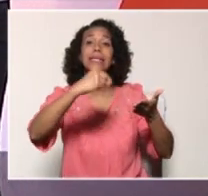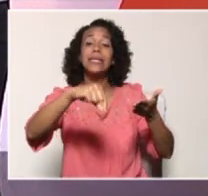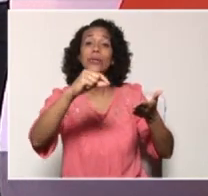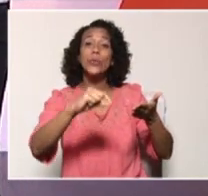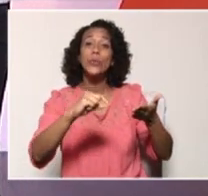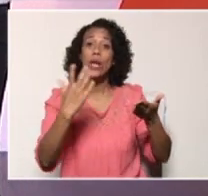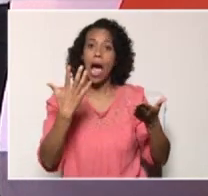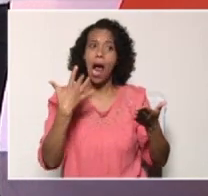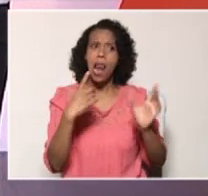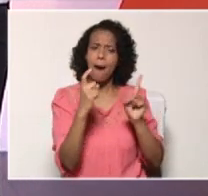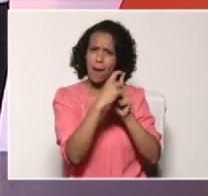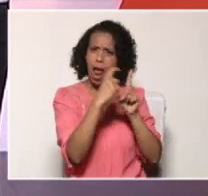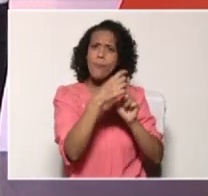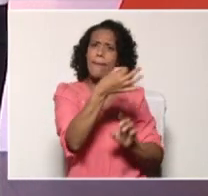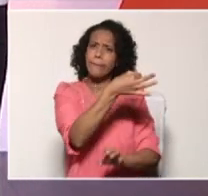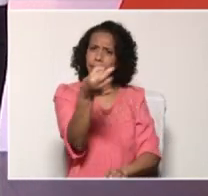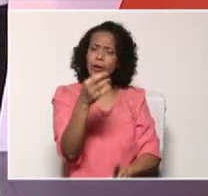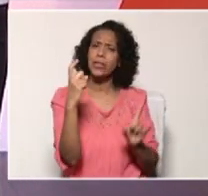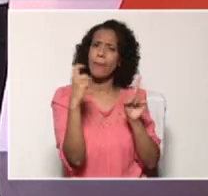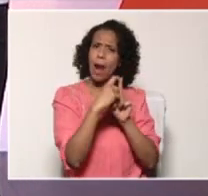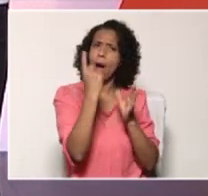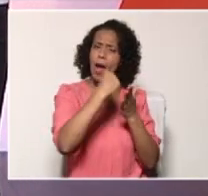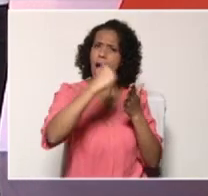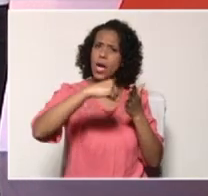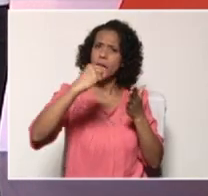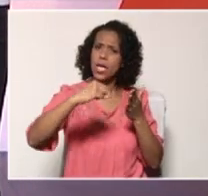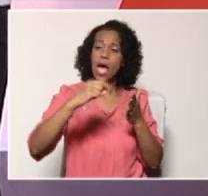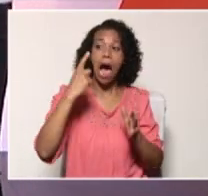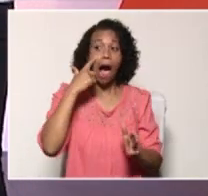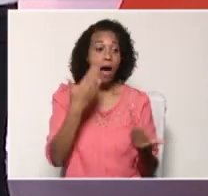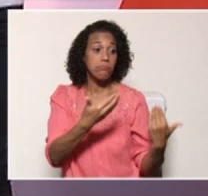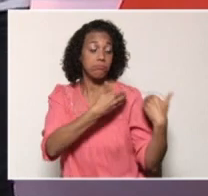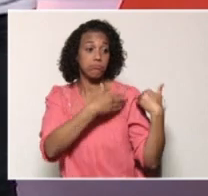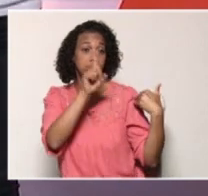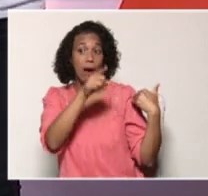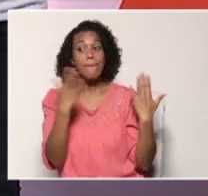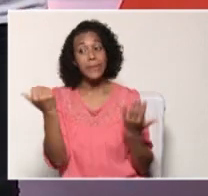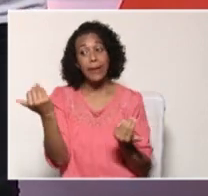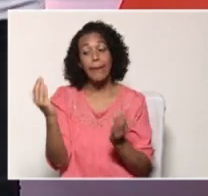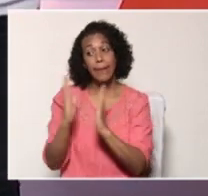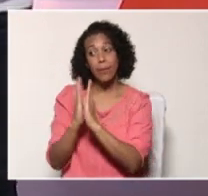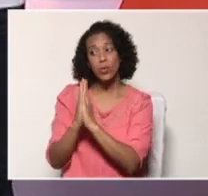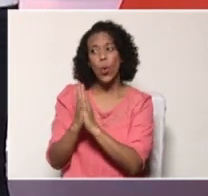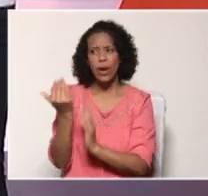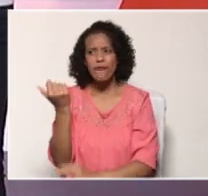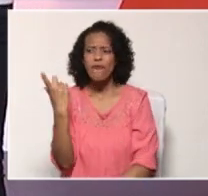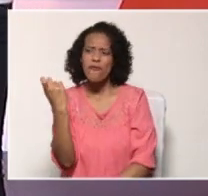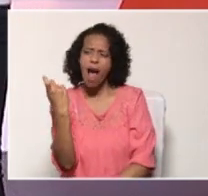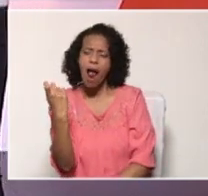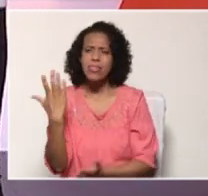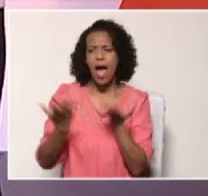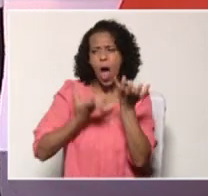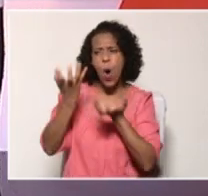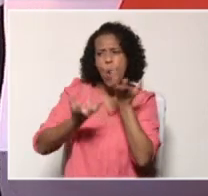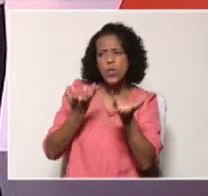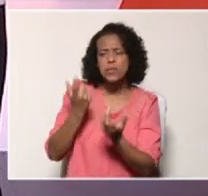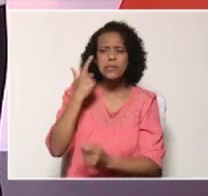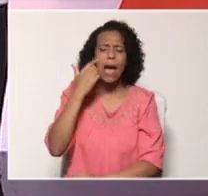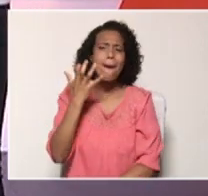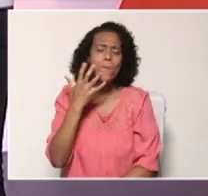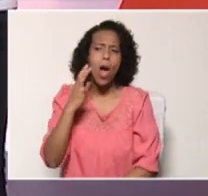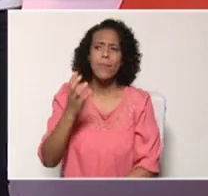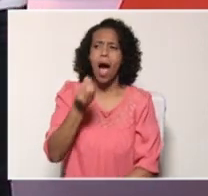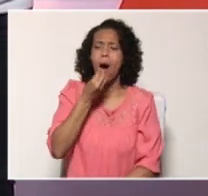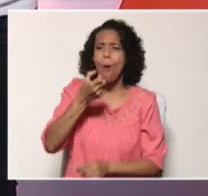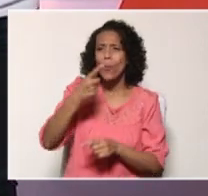¿por qué no, la ortografía? Y también hacerlos a ellos responsables de ¿Qué tú crees que nos hace falta si vamos a cocinar